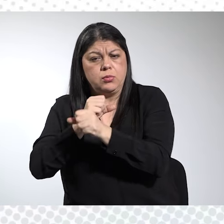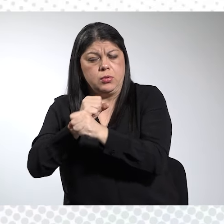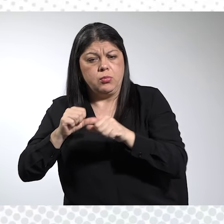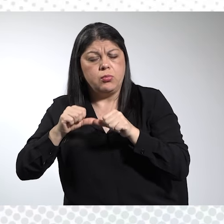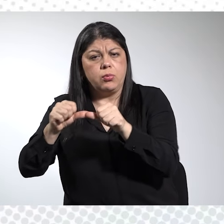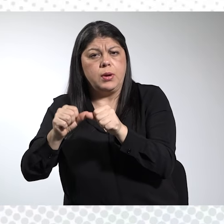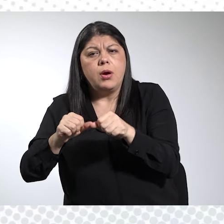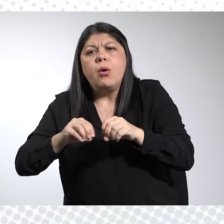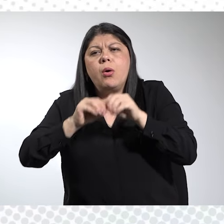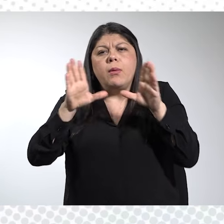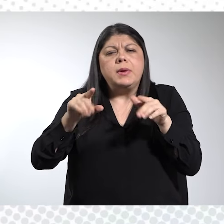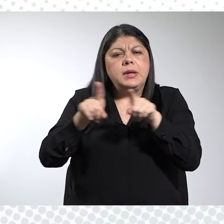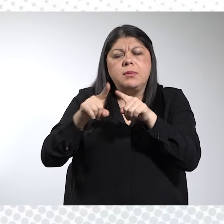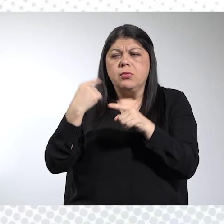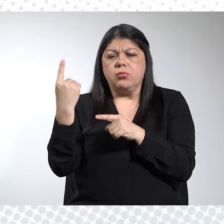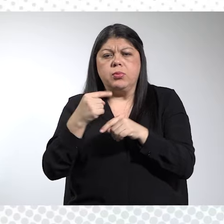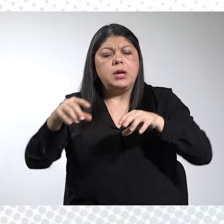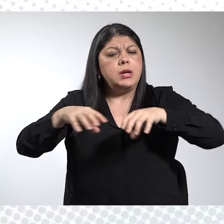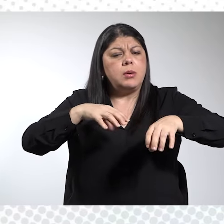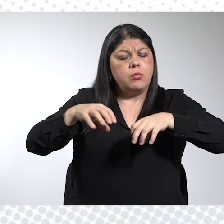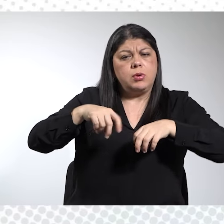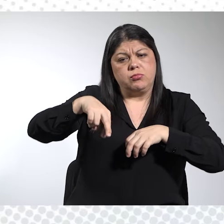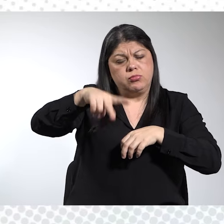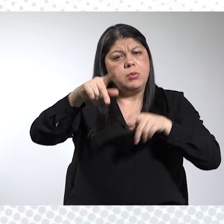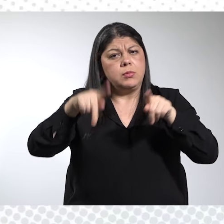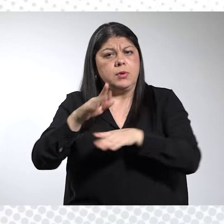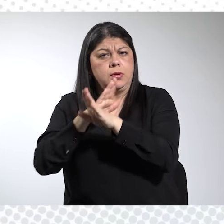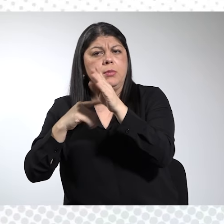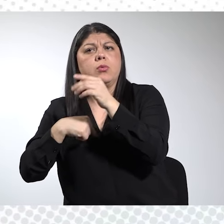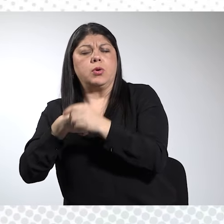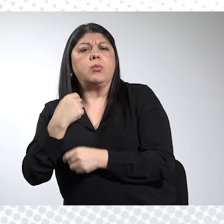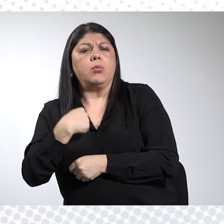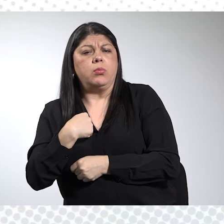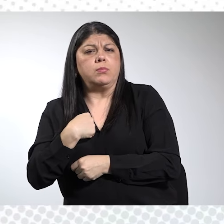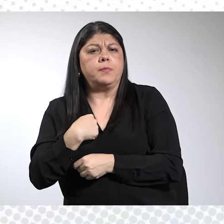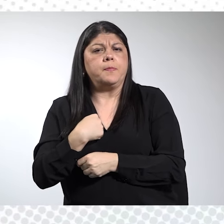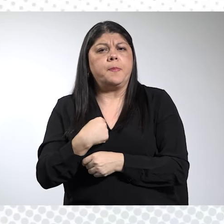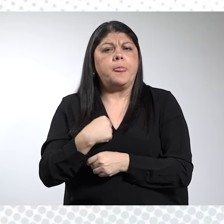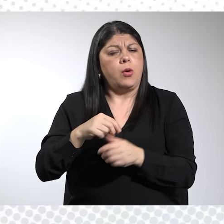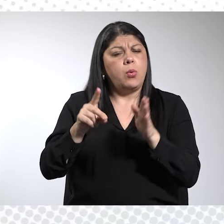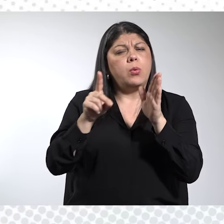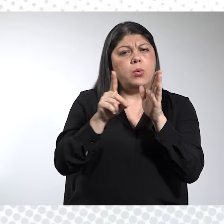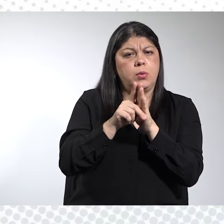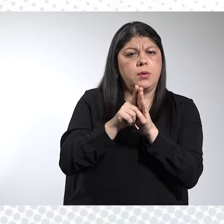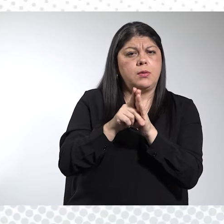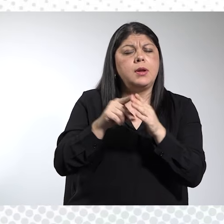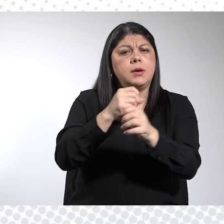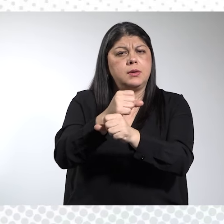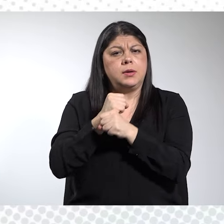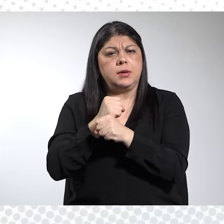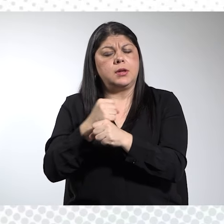para obviamente la trazabilidad y sobre todo la movilidad de estas personas. Pero conmigo tienen eventualmente el derecho,